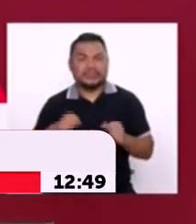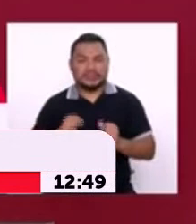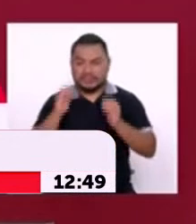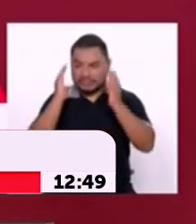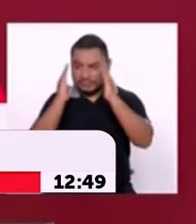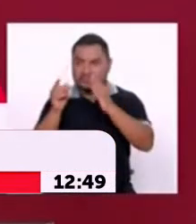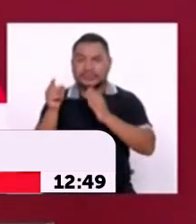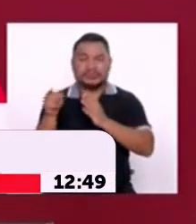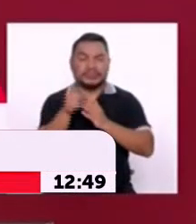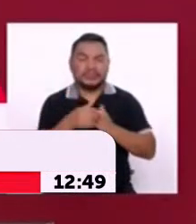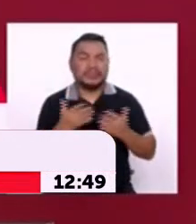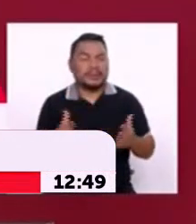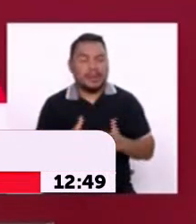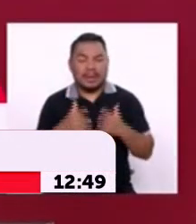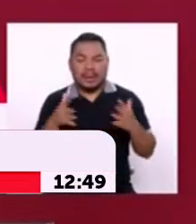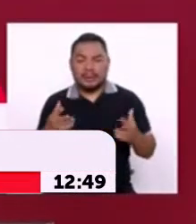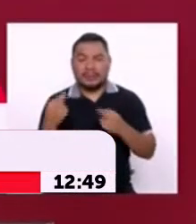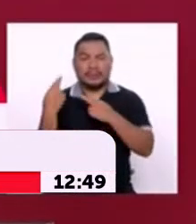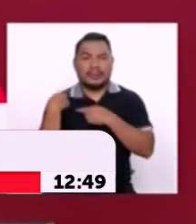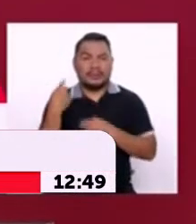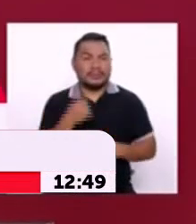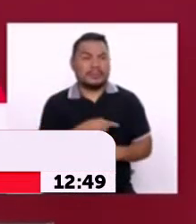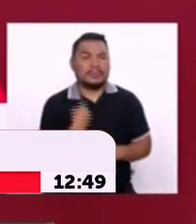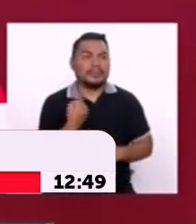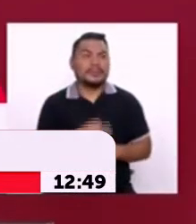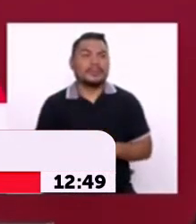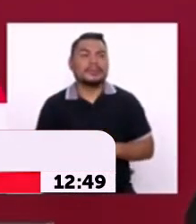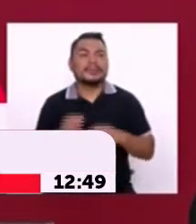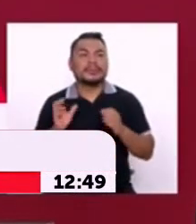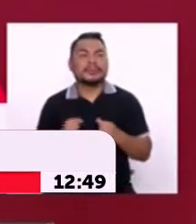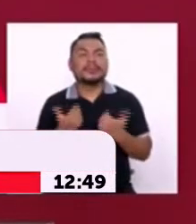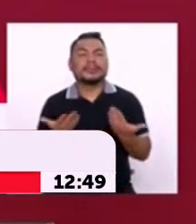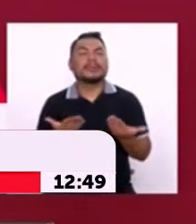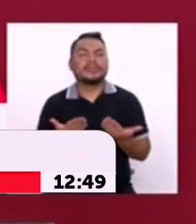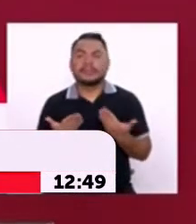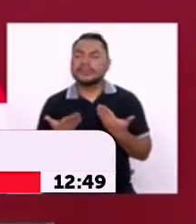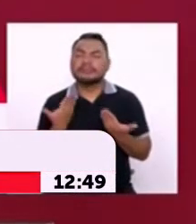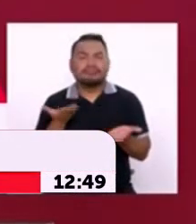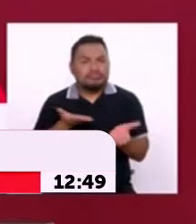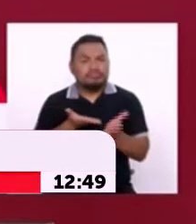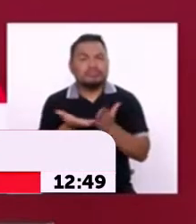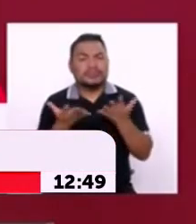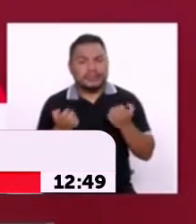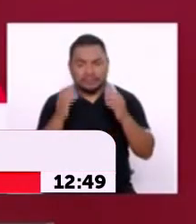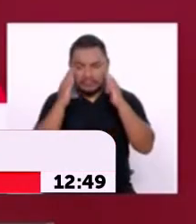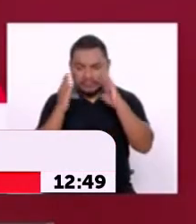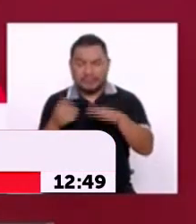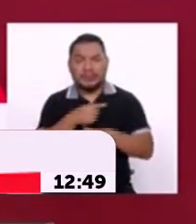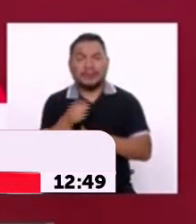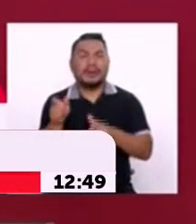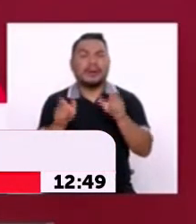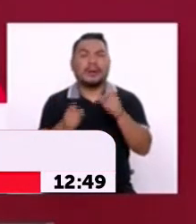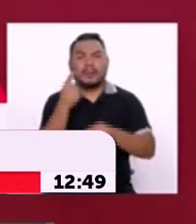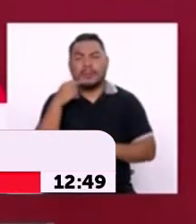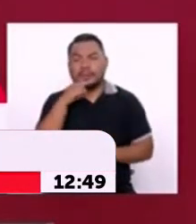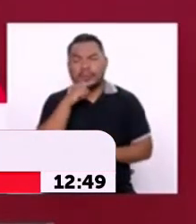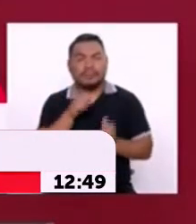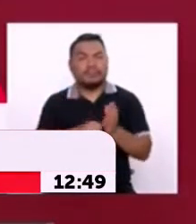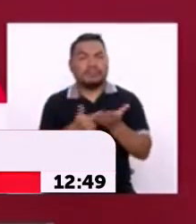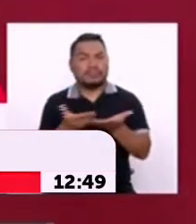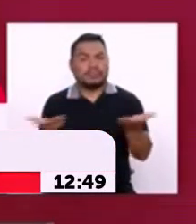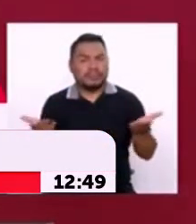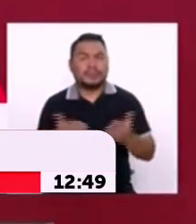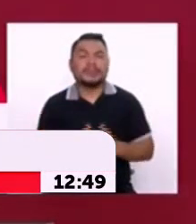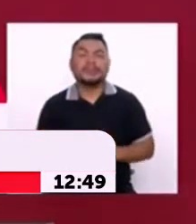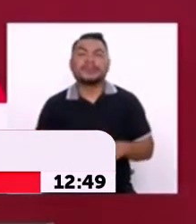en esa alta responsabilidad y con la sencillez que queremos atender a nuestras hermanas y